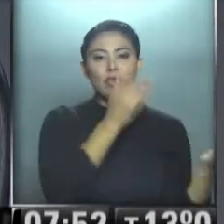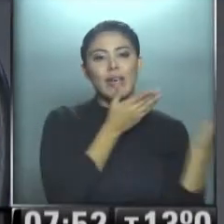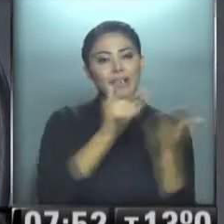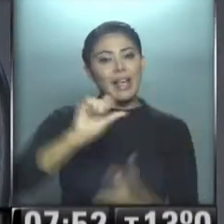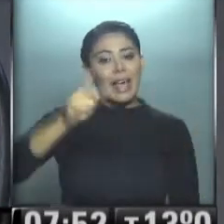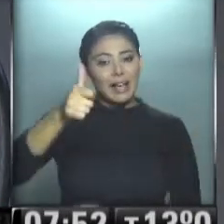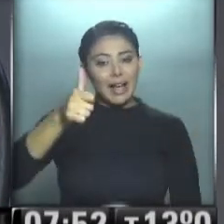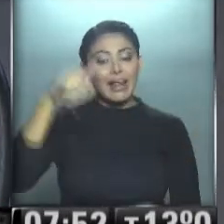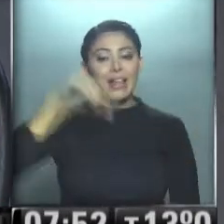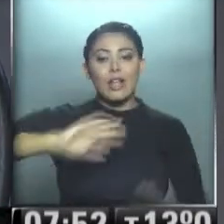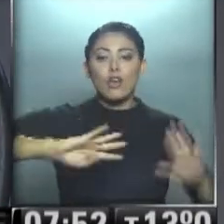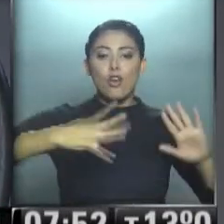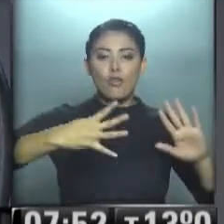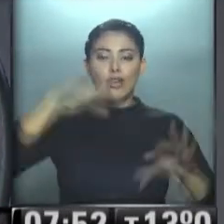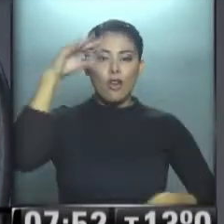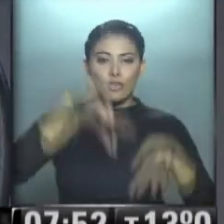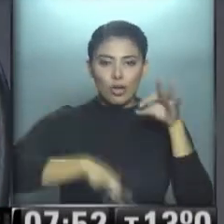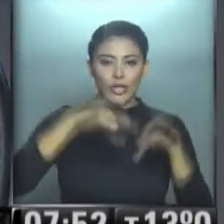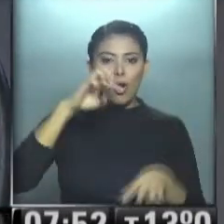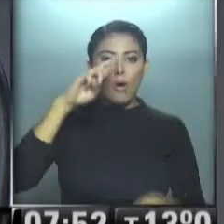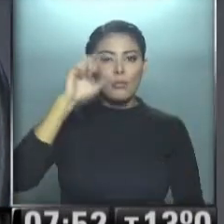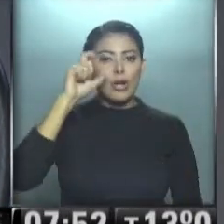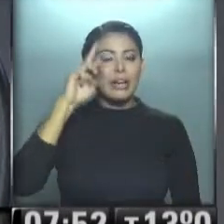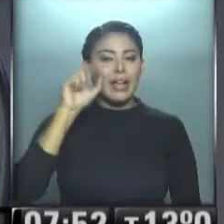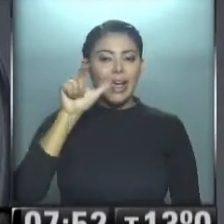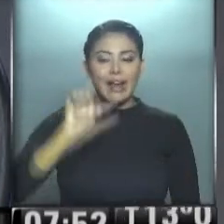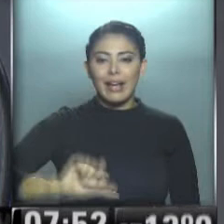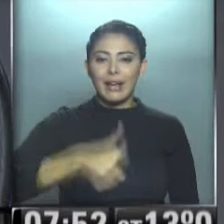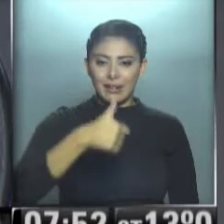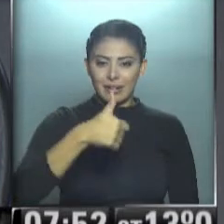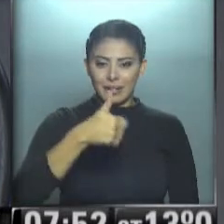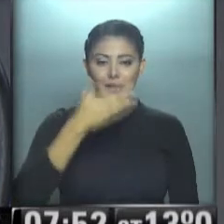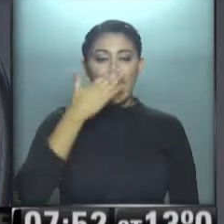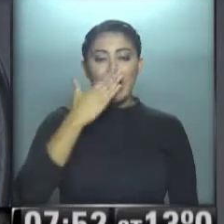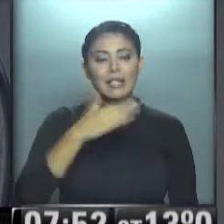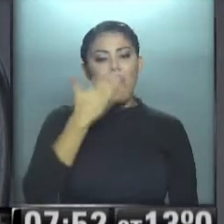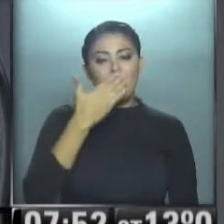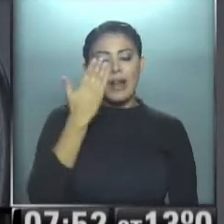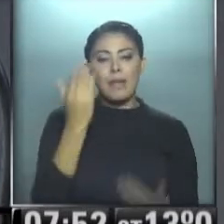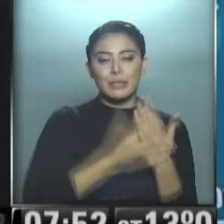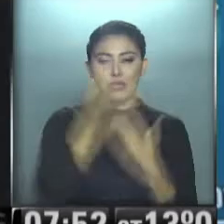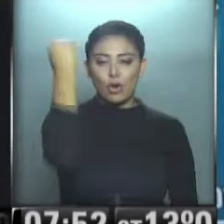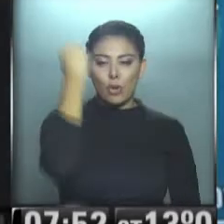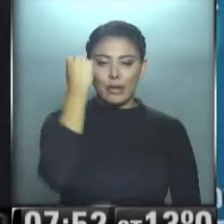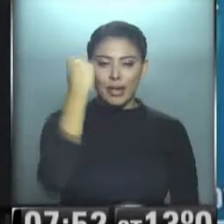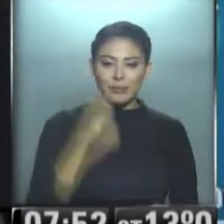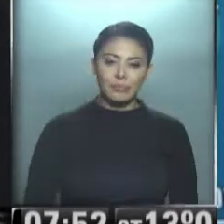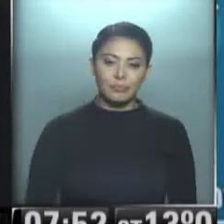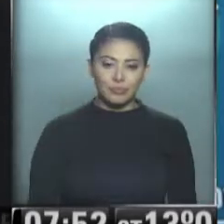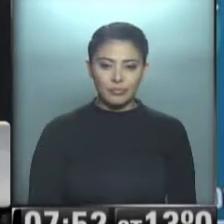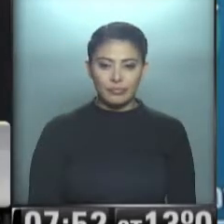que en el 9º sorteo de procrear resultaron de esa manera adjudicatarios habló allí el ministro de economía- axel kiciloff